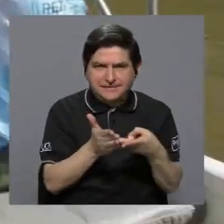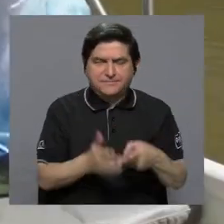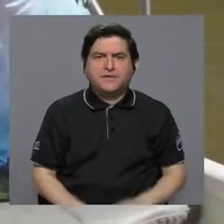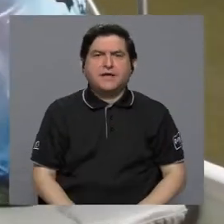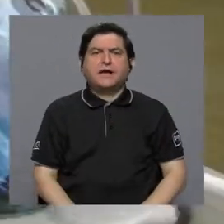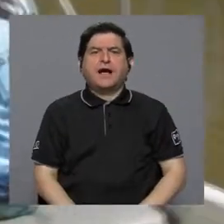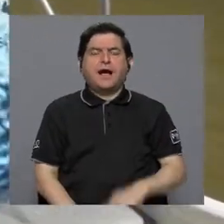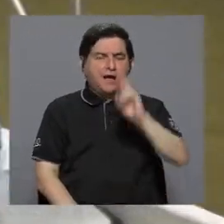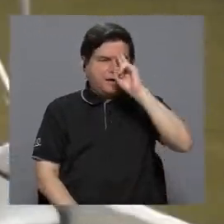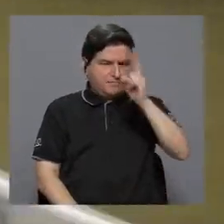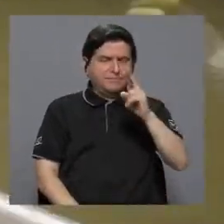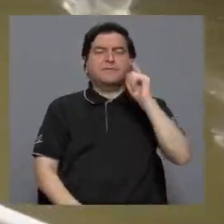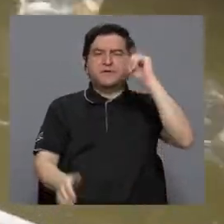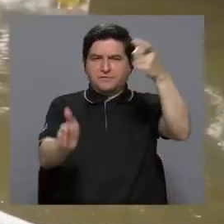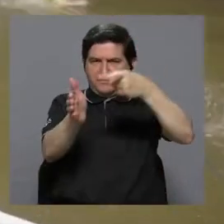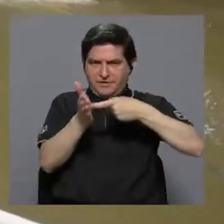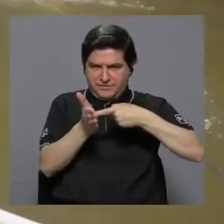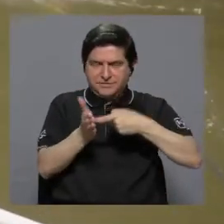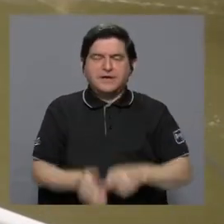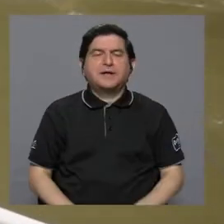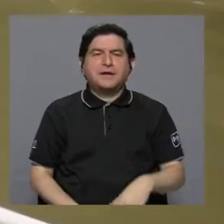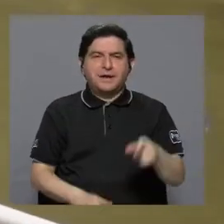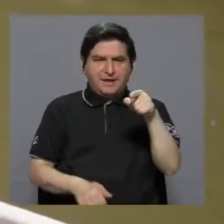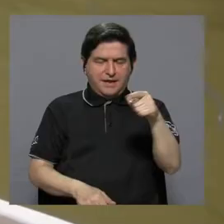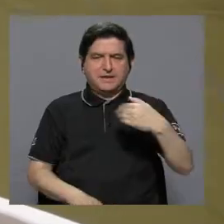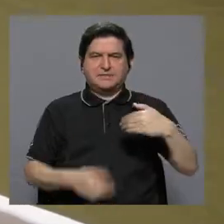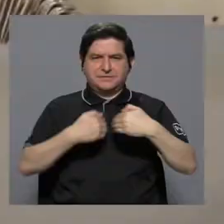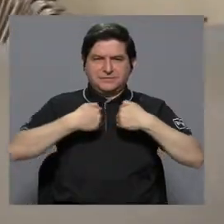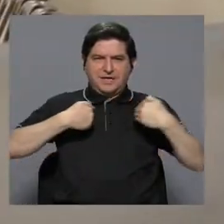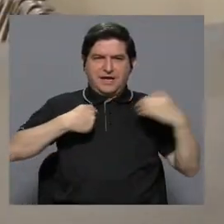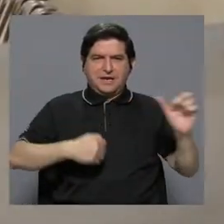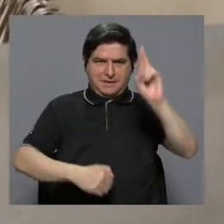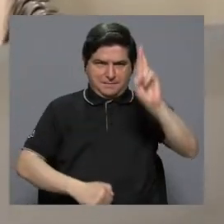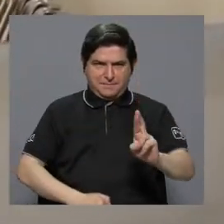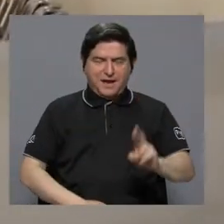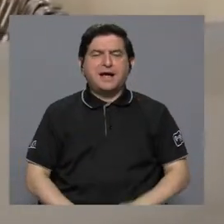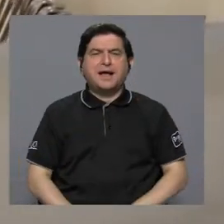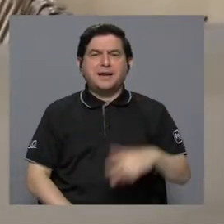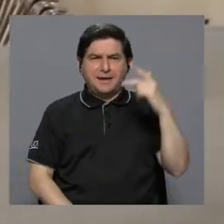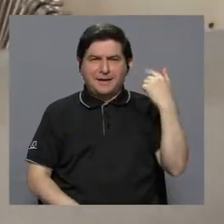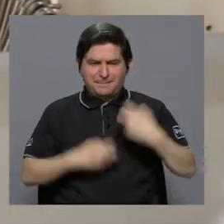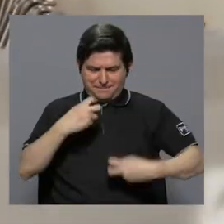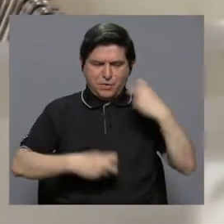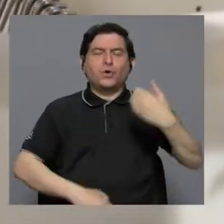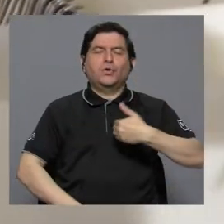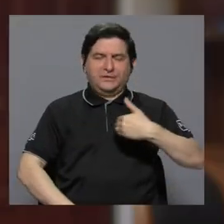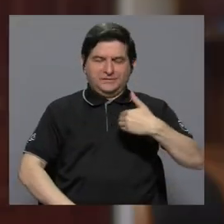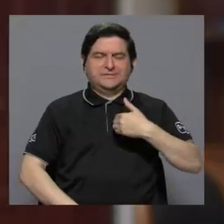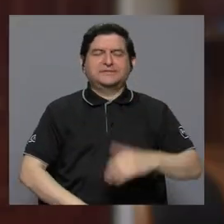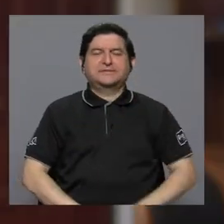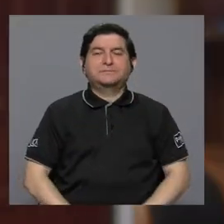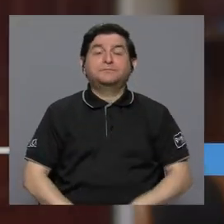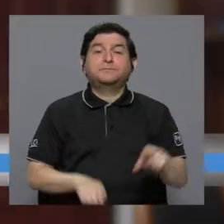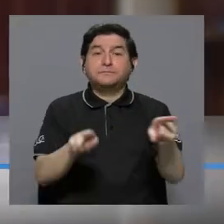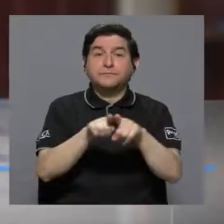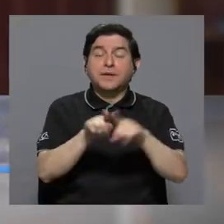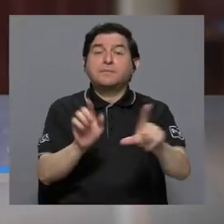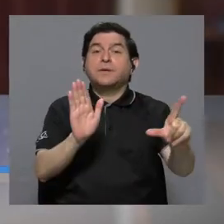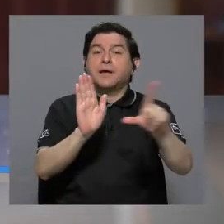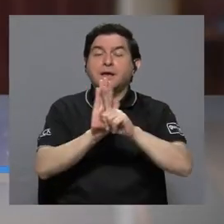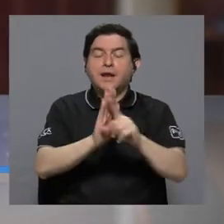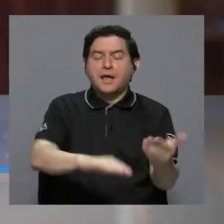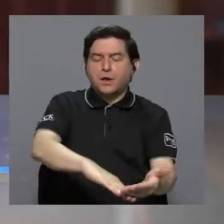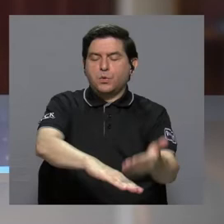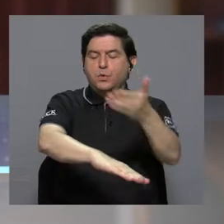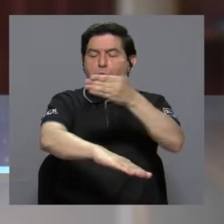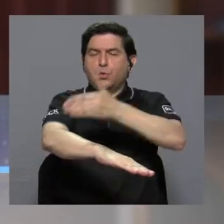hay reconocimiento de que la especie primero ocurre en Costa Rica y de que está en problemas. Además, esta ley es un